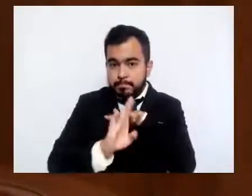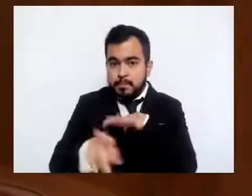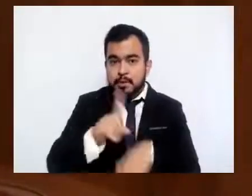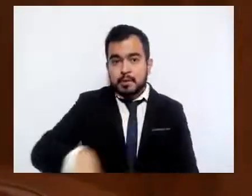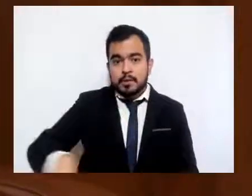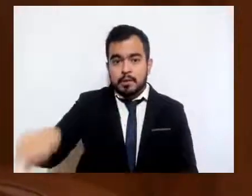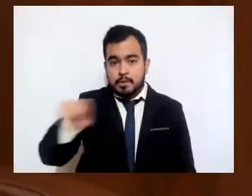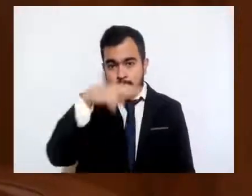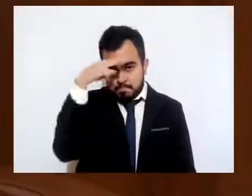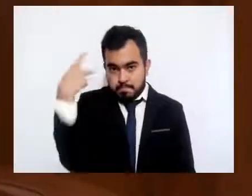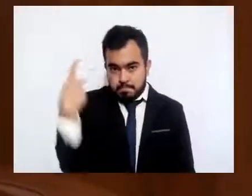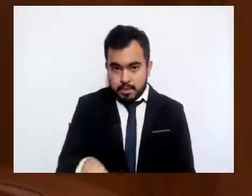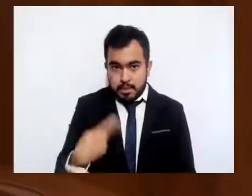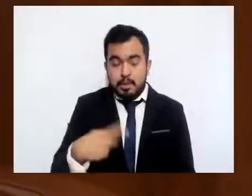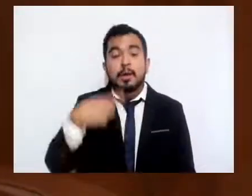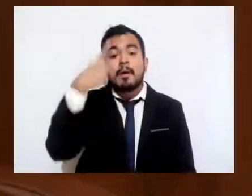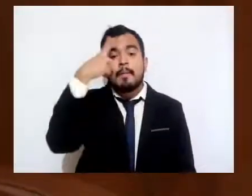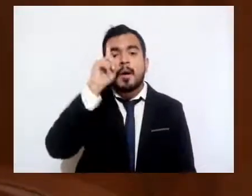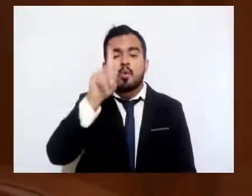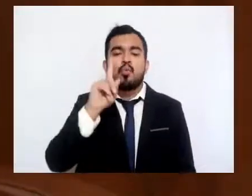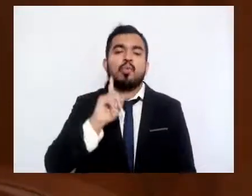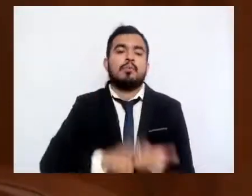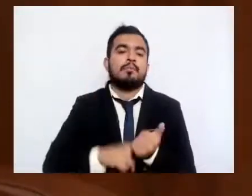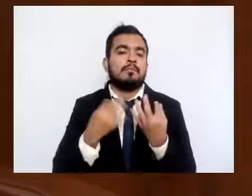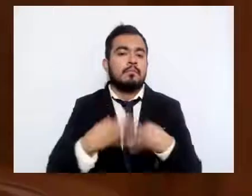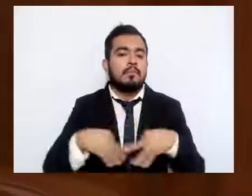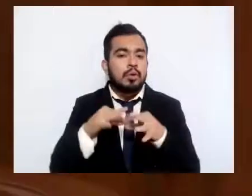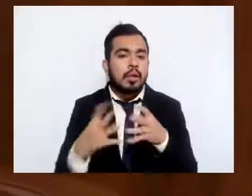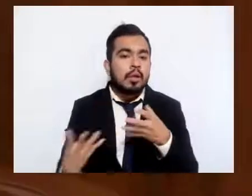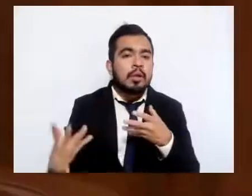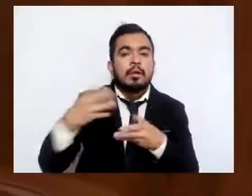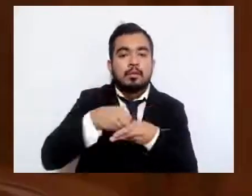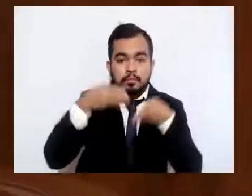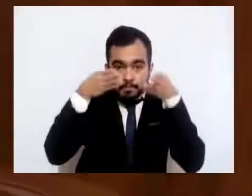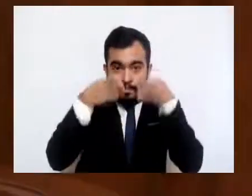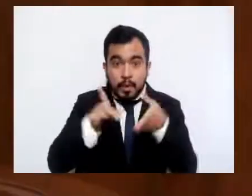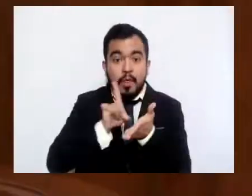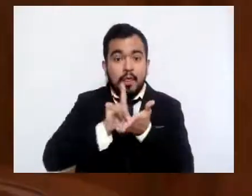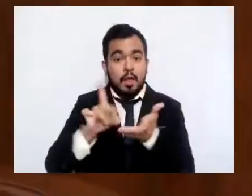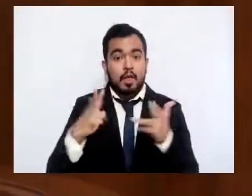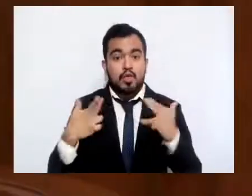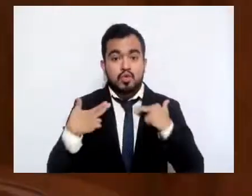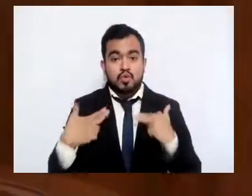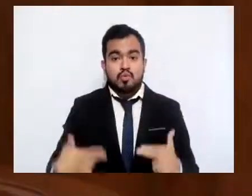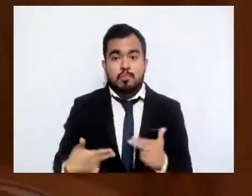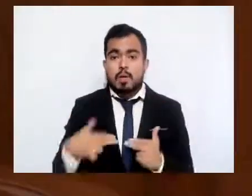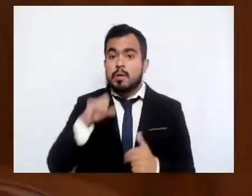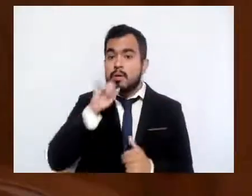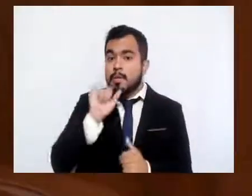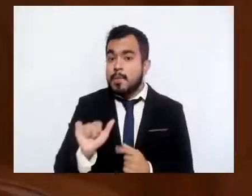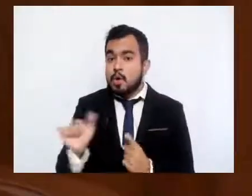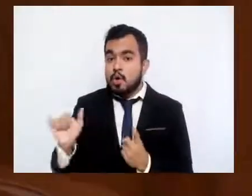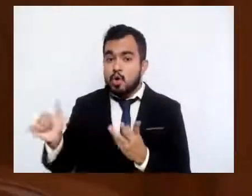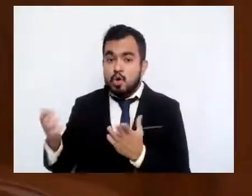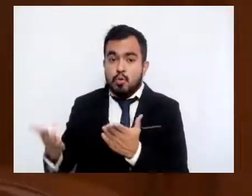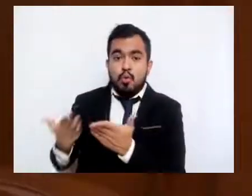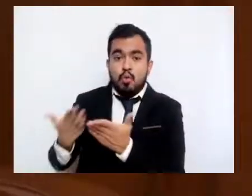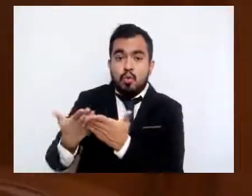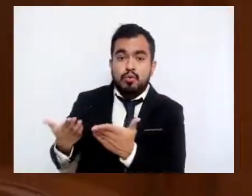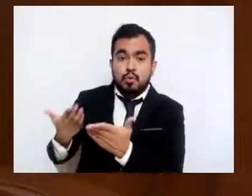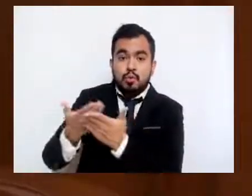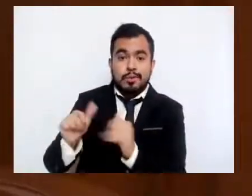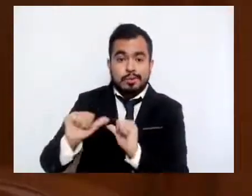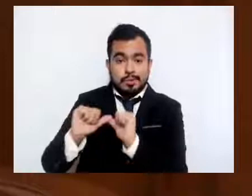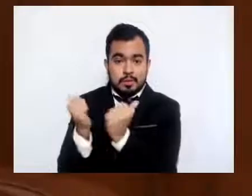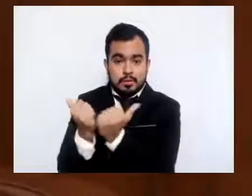de derechos humanos y la consideración de otros planteamientos de la sociedad civil. Su articulación en redes temáticas